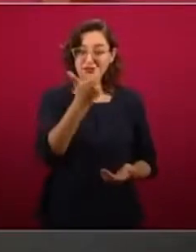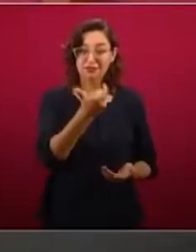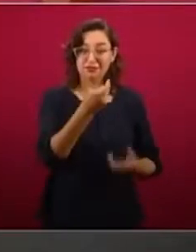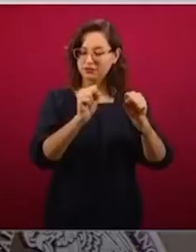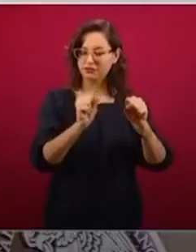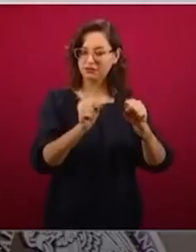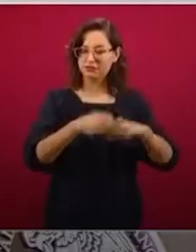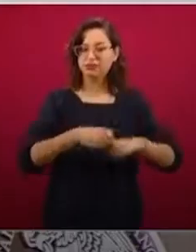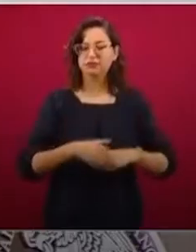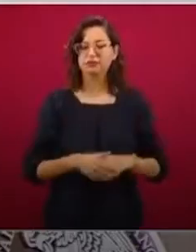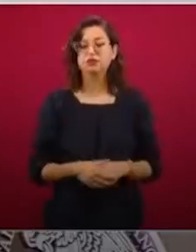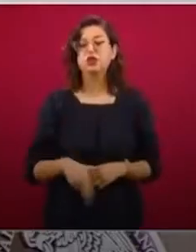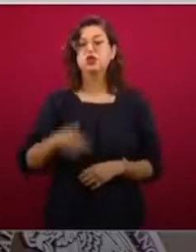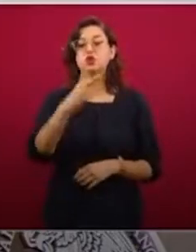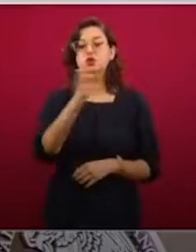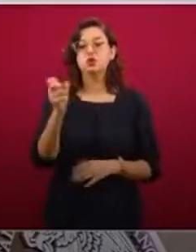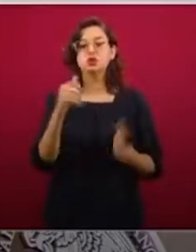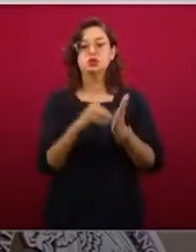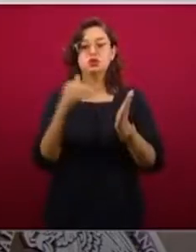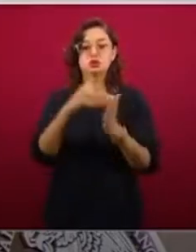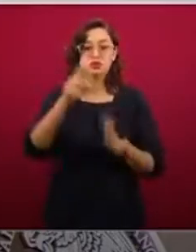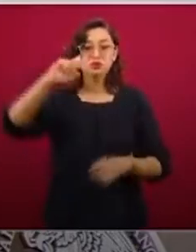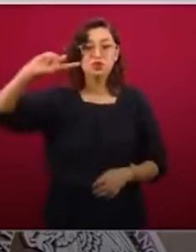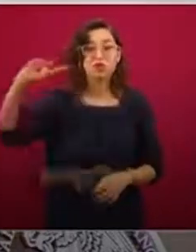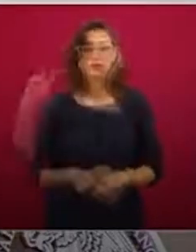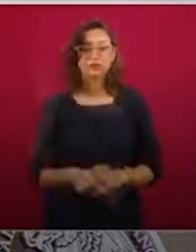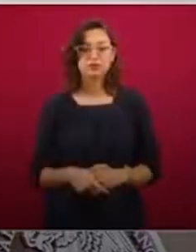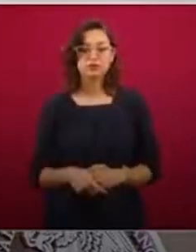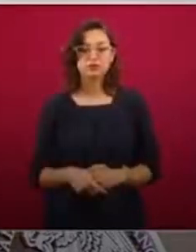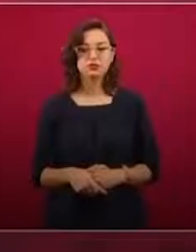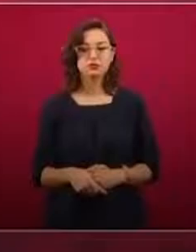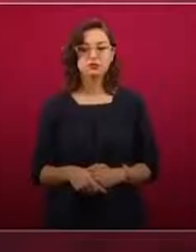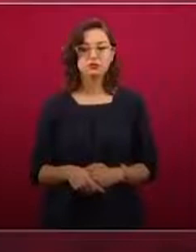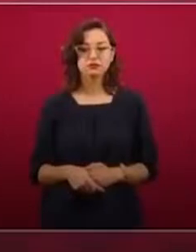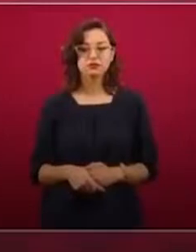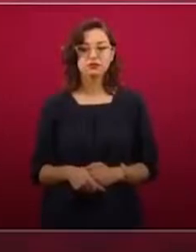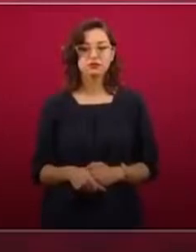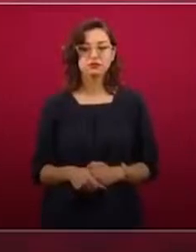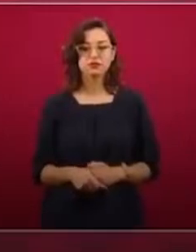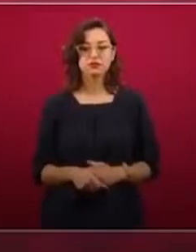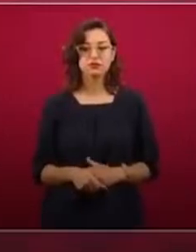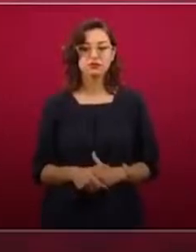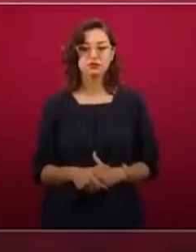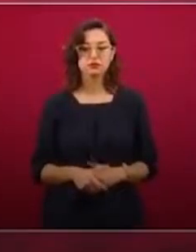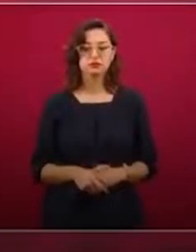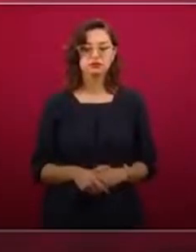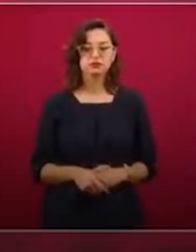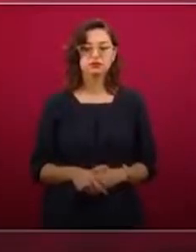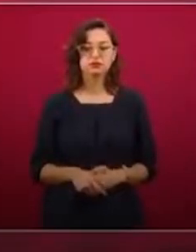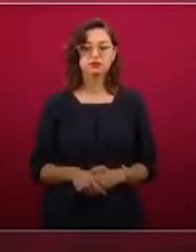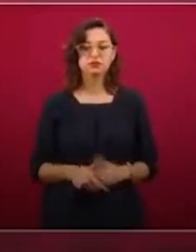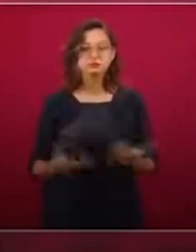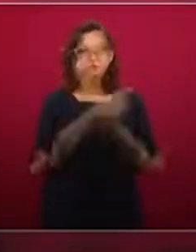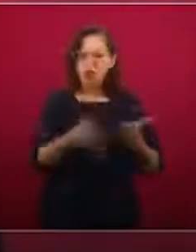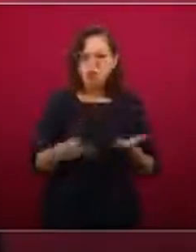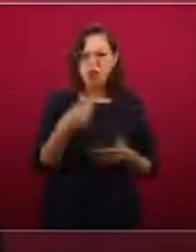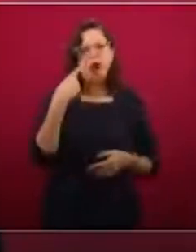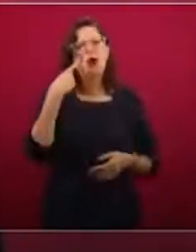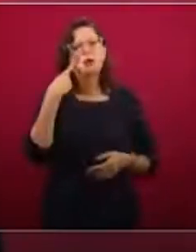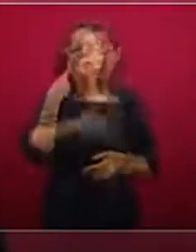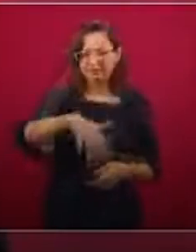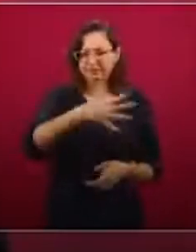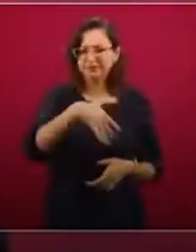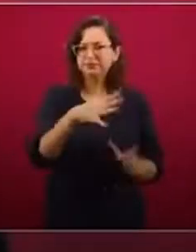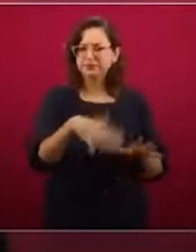recuperarlo, 200 millones de dólares. Saber qué sucedió y